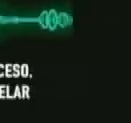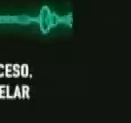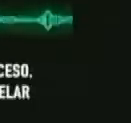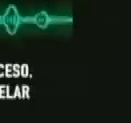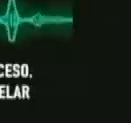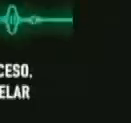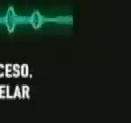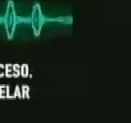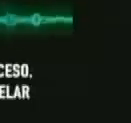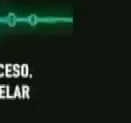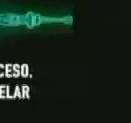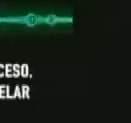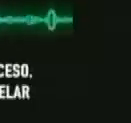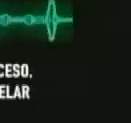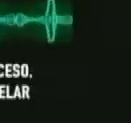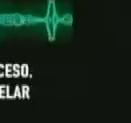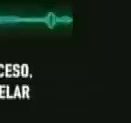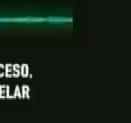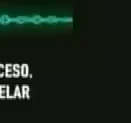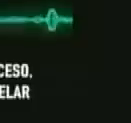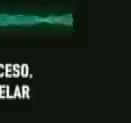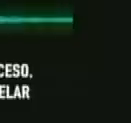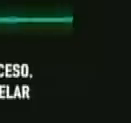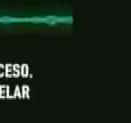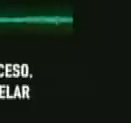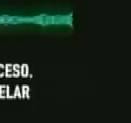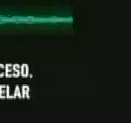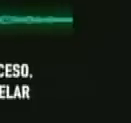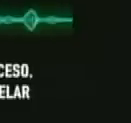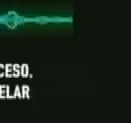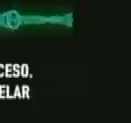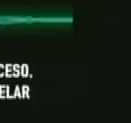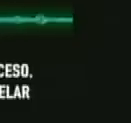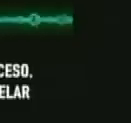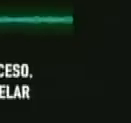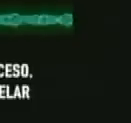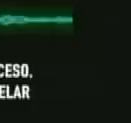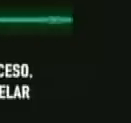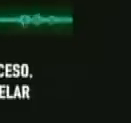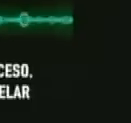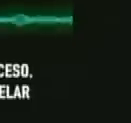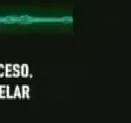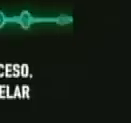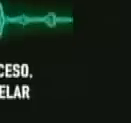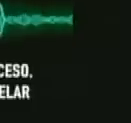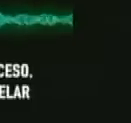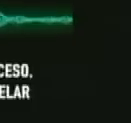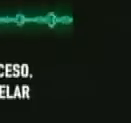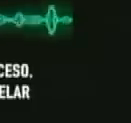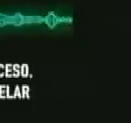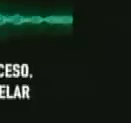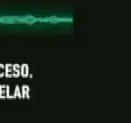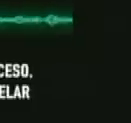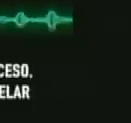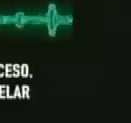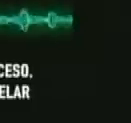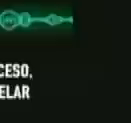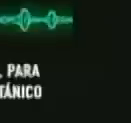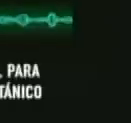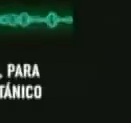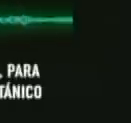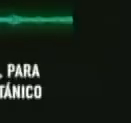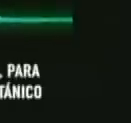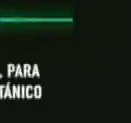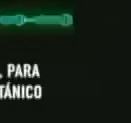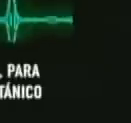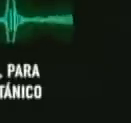Bueno, yo creo que básicamente eso habría que verlo, eso es un proceso. Primero, déjame destacar una cosa. Maduro ya dijo que va